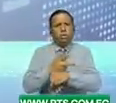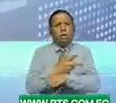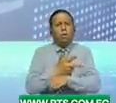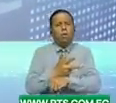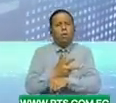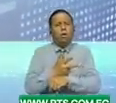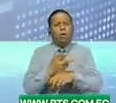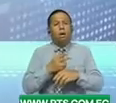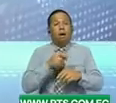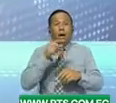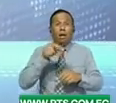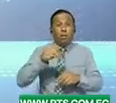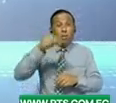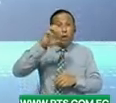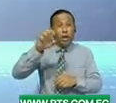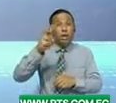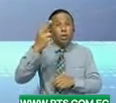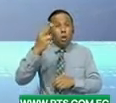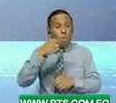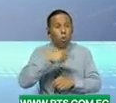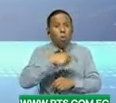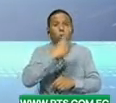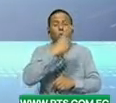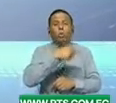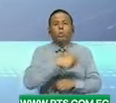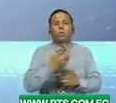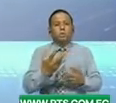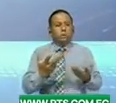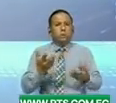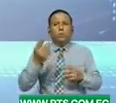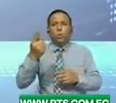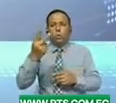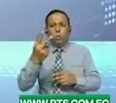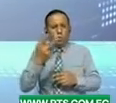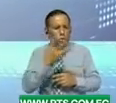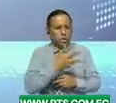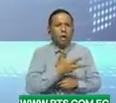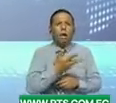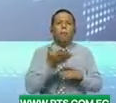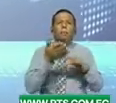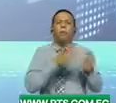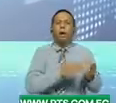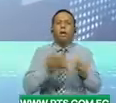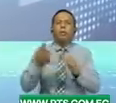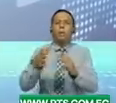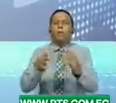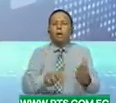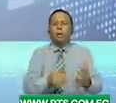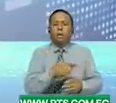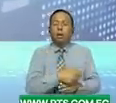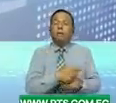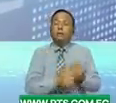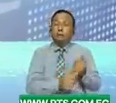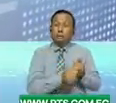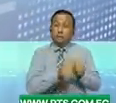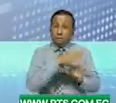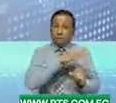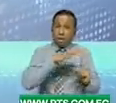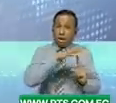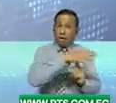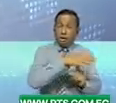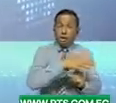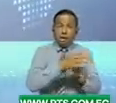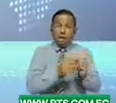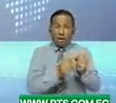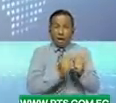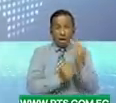Guayaquil, 2 en el Fortín y 1 acá en la cooperativa Viernes Santo, dentro de este parque, junto a los árboles de mangle, la maleza que